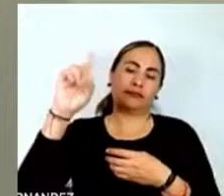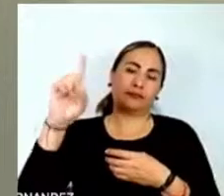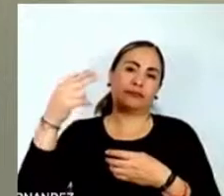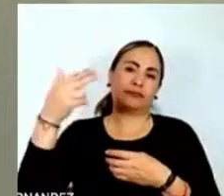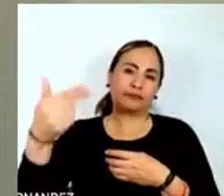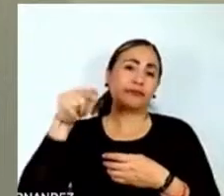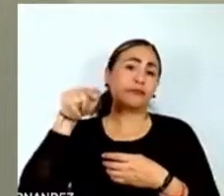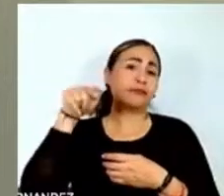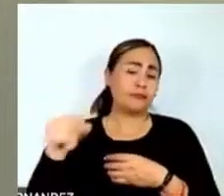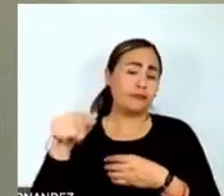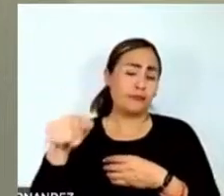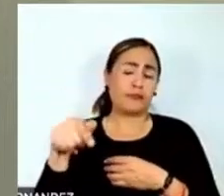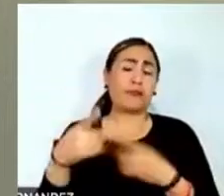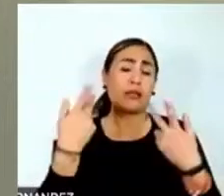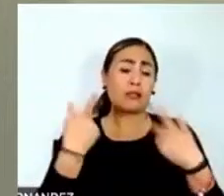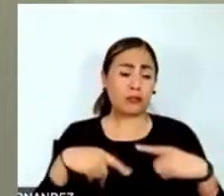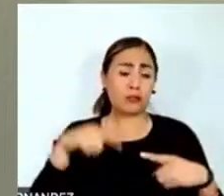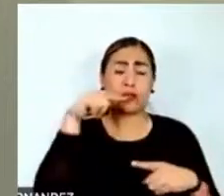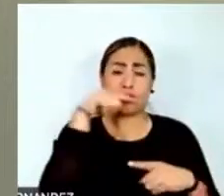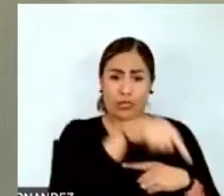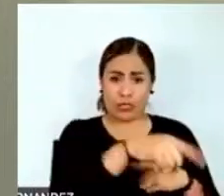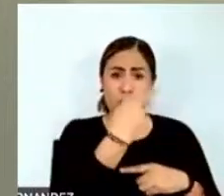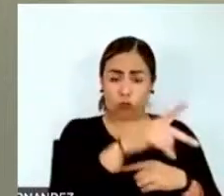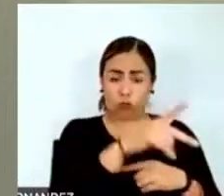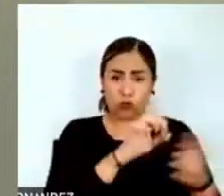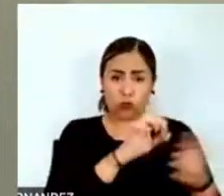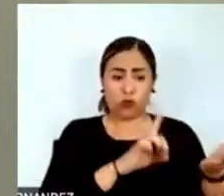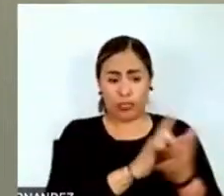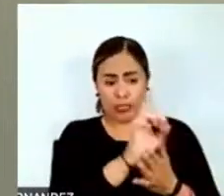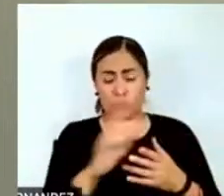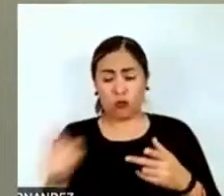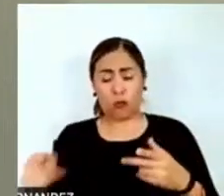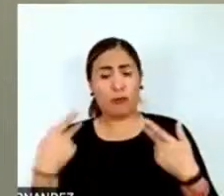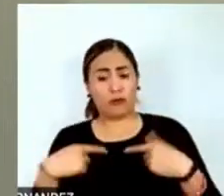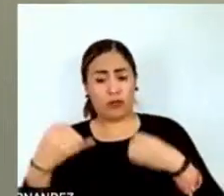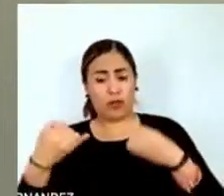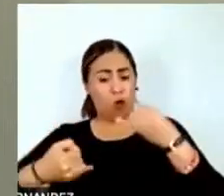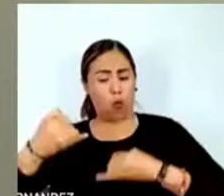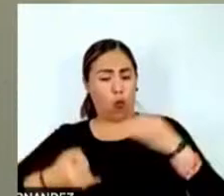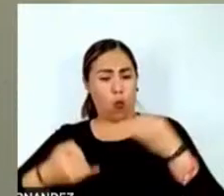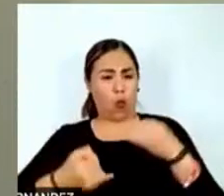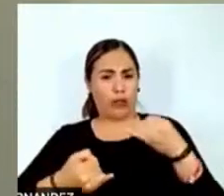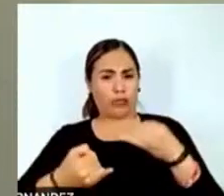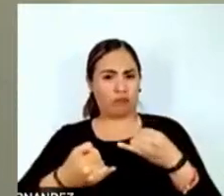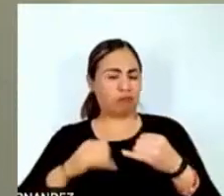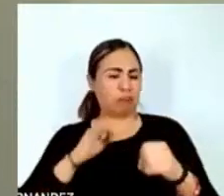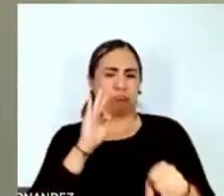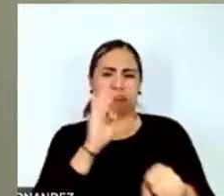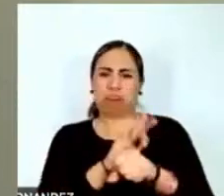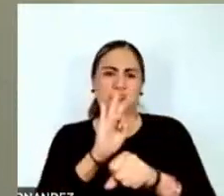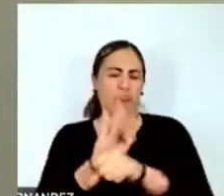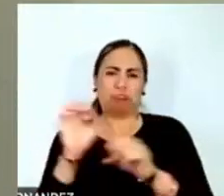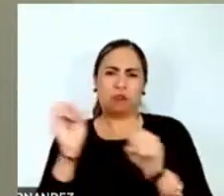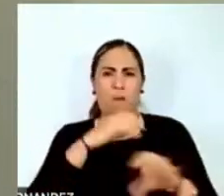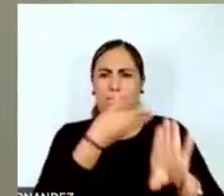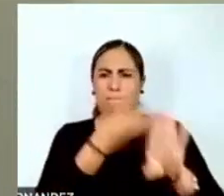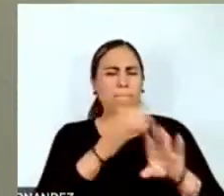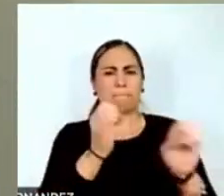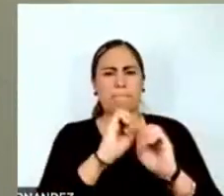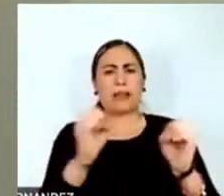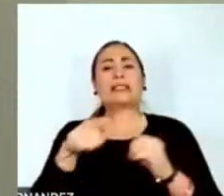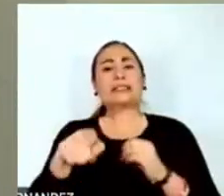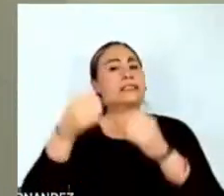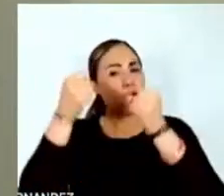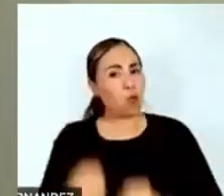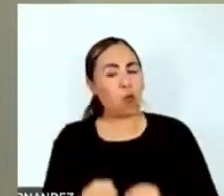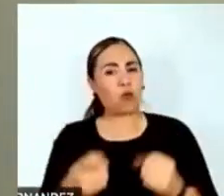tenga derecho a ser juzgado por un juez imparcial, el juez tiene que tener garantías de su imparcialidad, es decir, tiene que tener un estatus propio, un